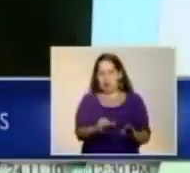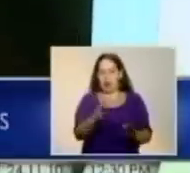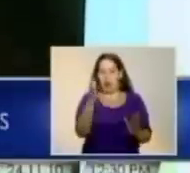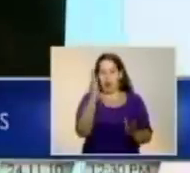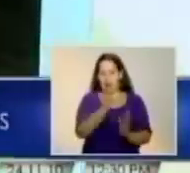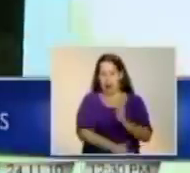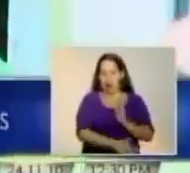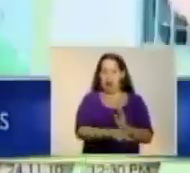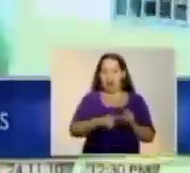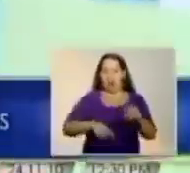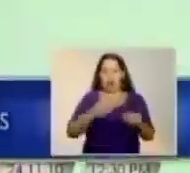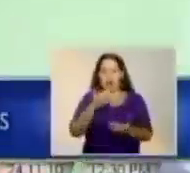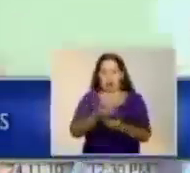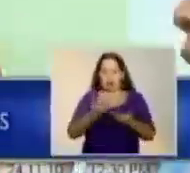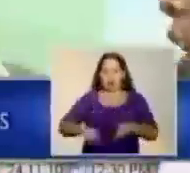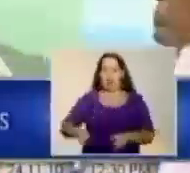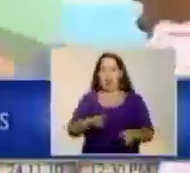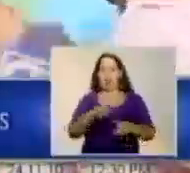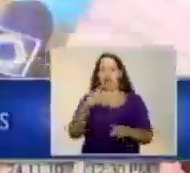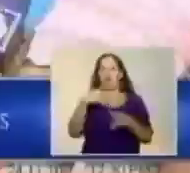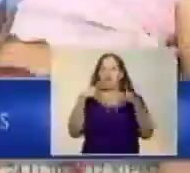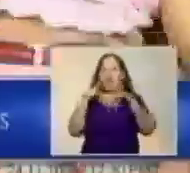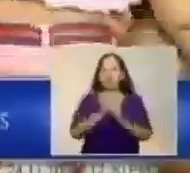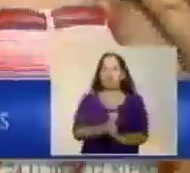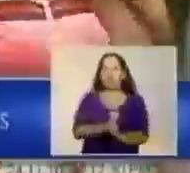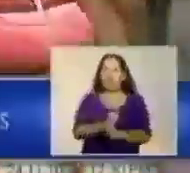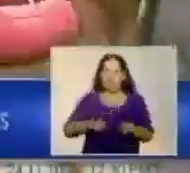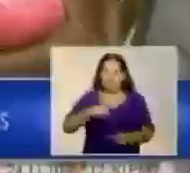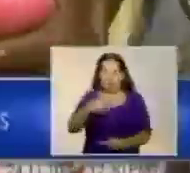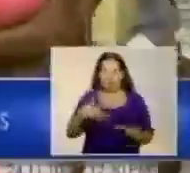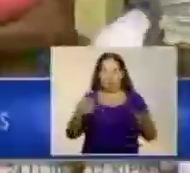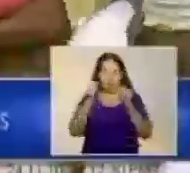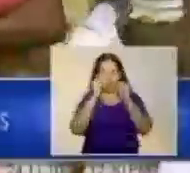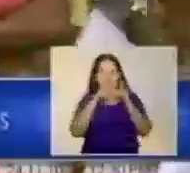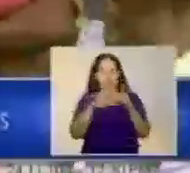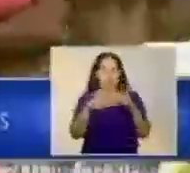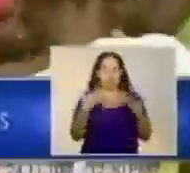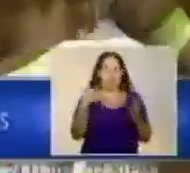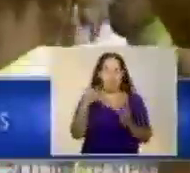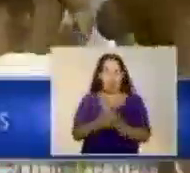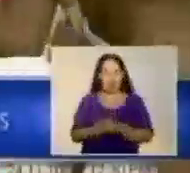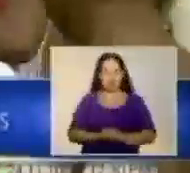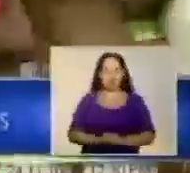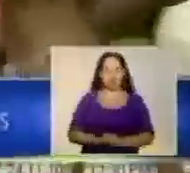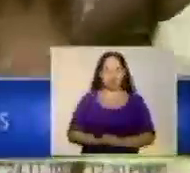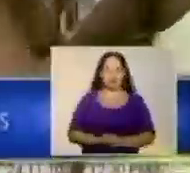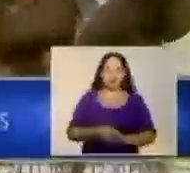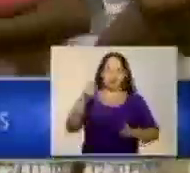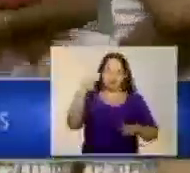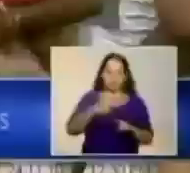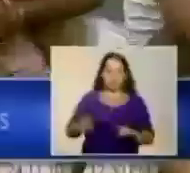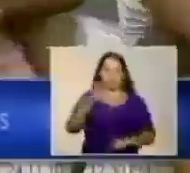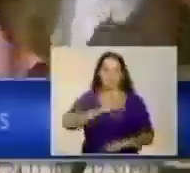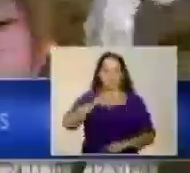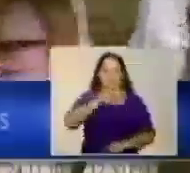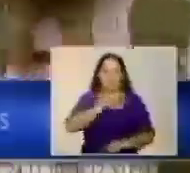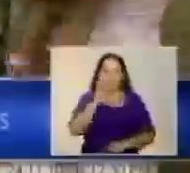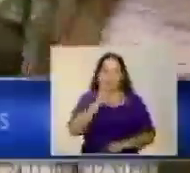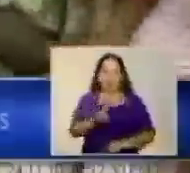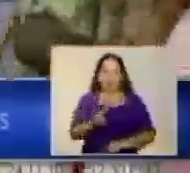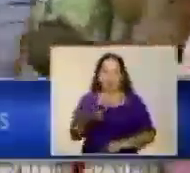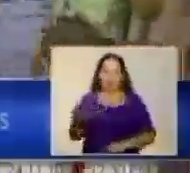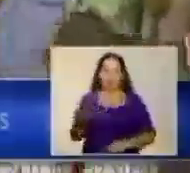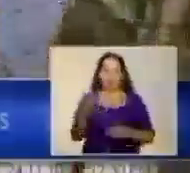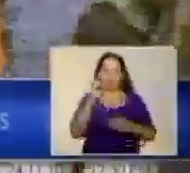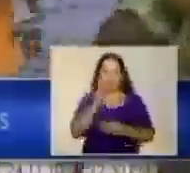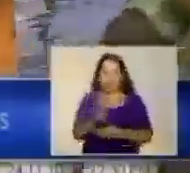extremo como están ahorita, y bueno, nos confiamos, y ya mira lo que ha pasado. Bien, muchas gracias. Aquí está una señora